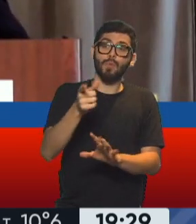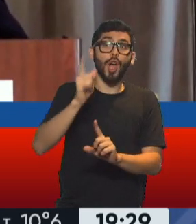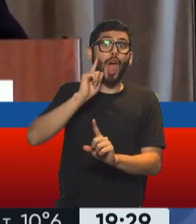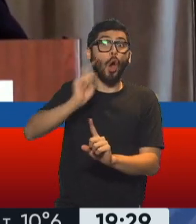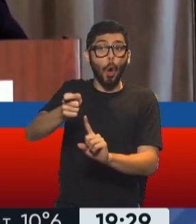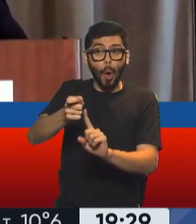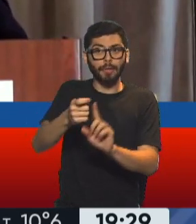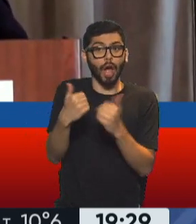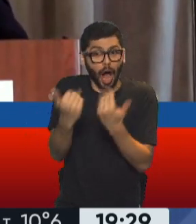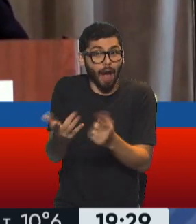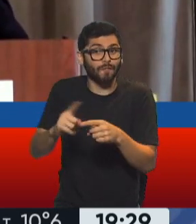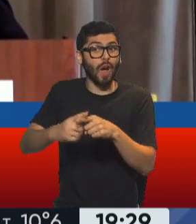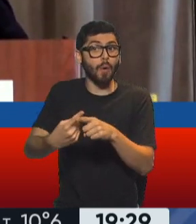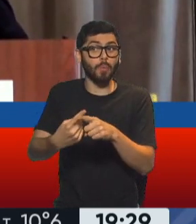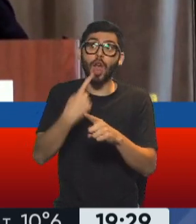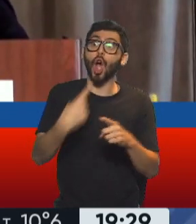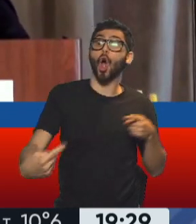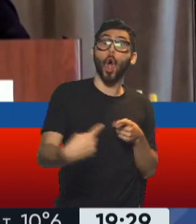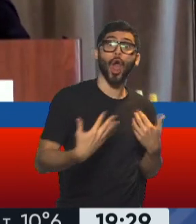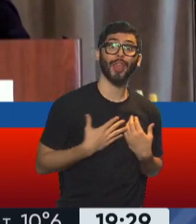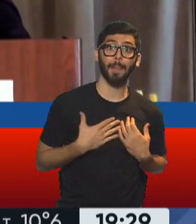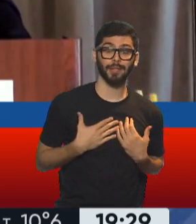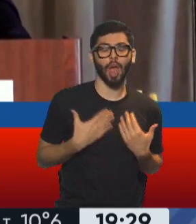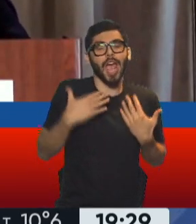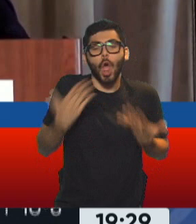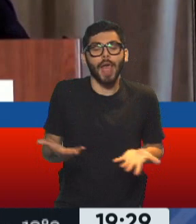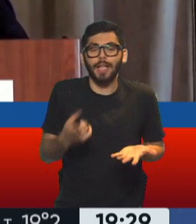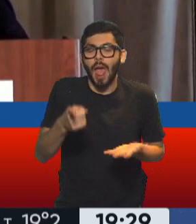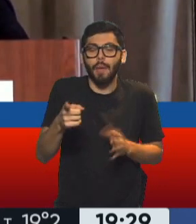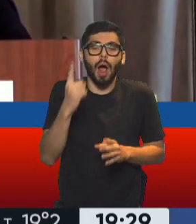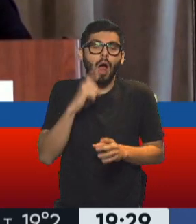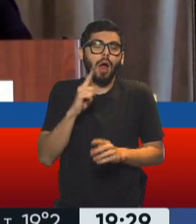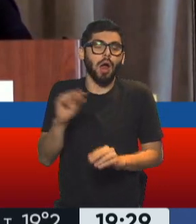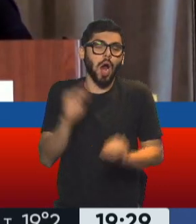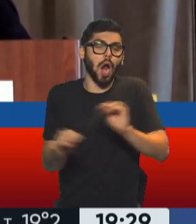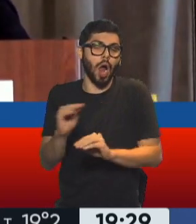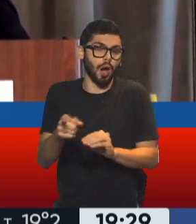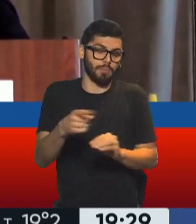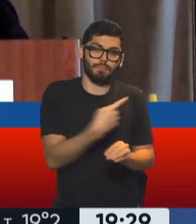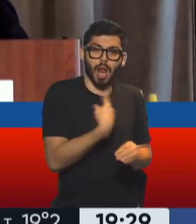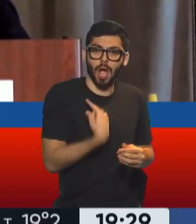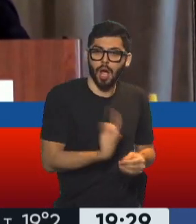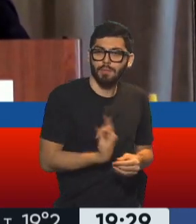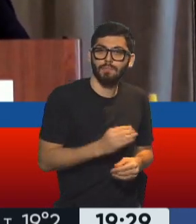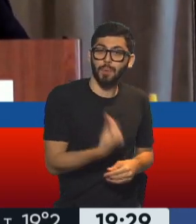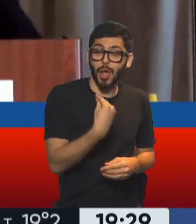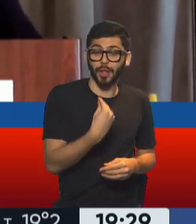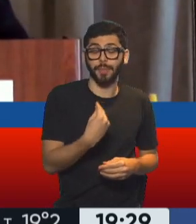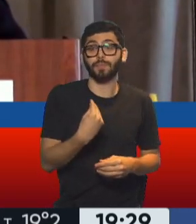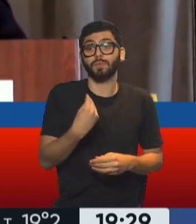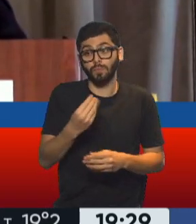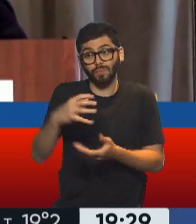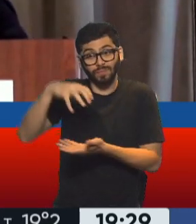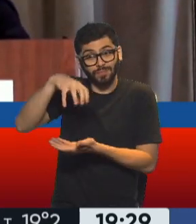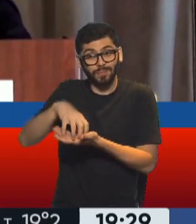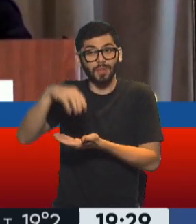militante que la tiene en mi contra, entonces va a manipular todo para que mi partido pierda. La Cámara Electoral, bien lo decías